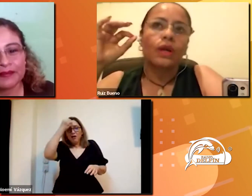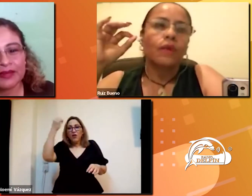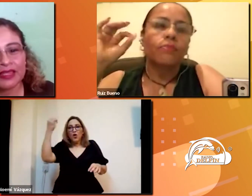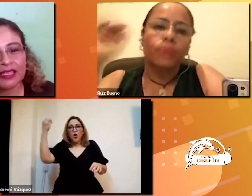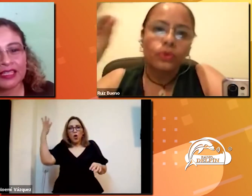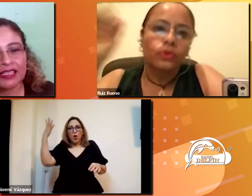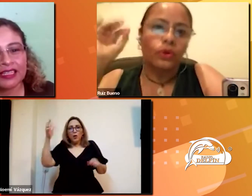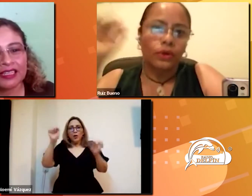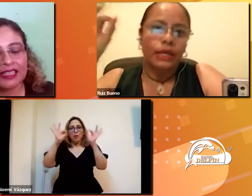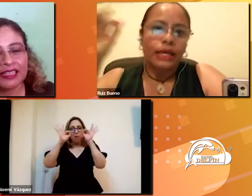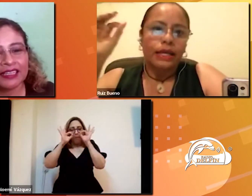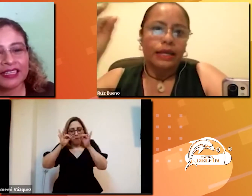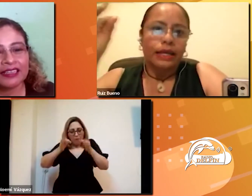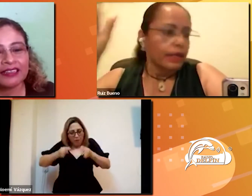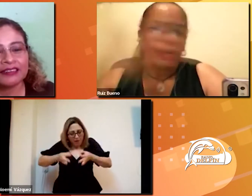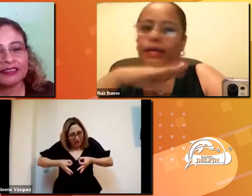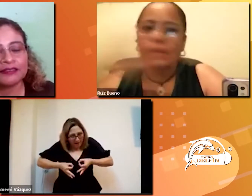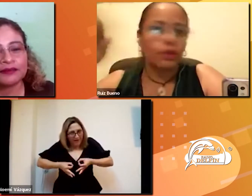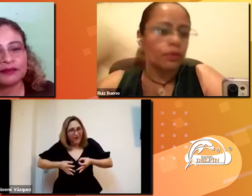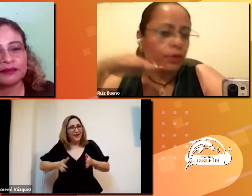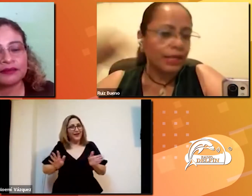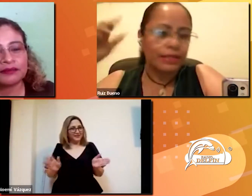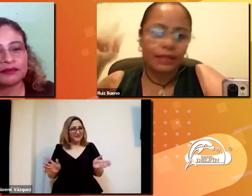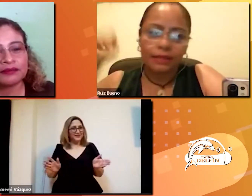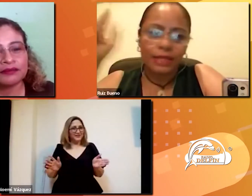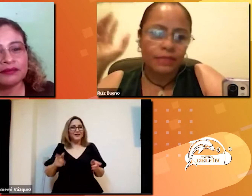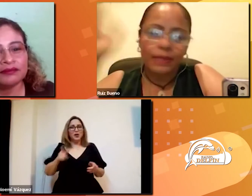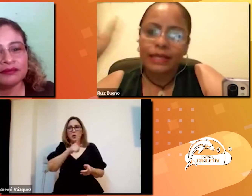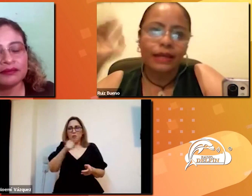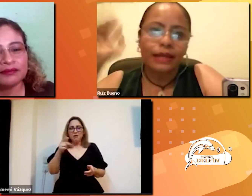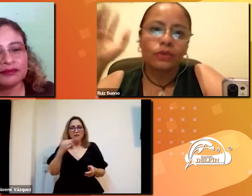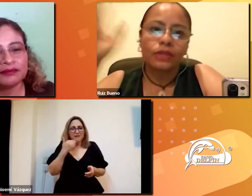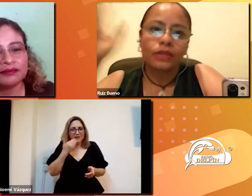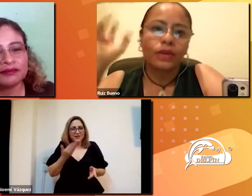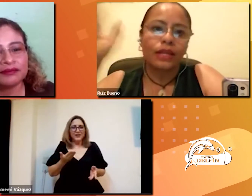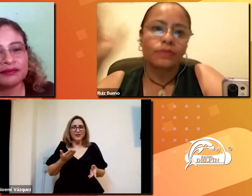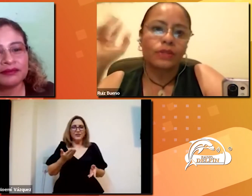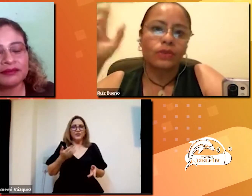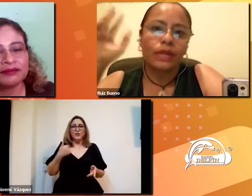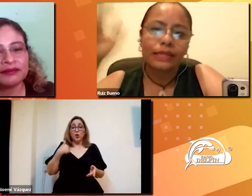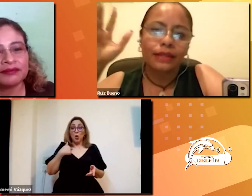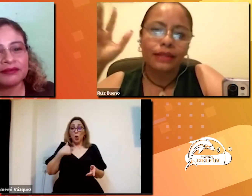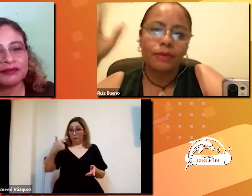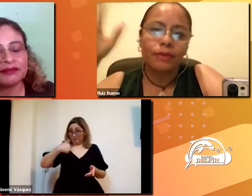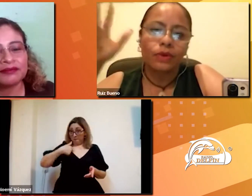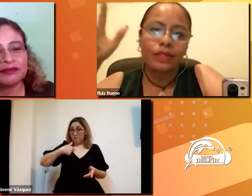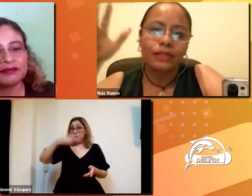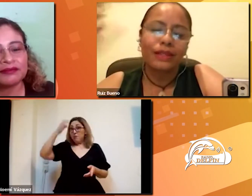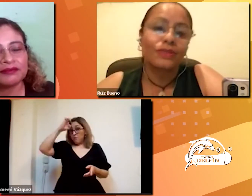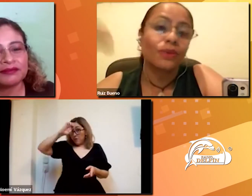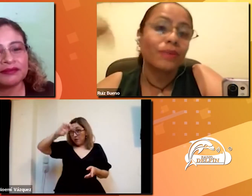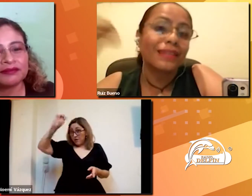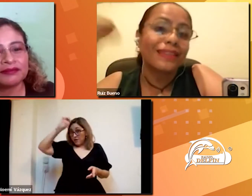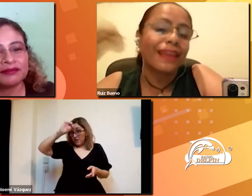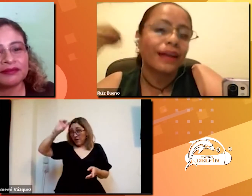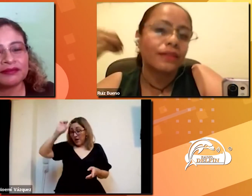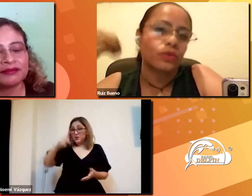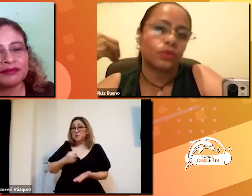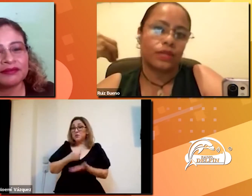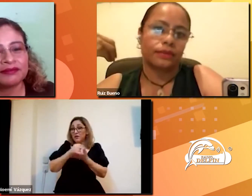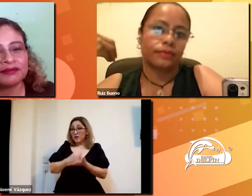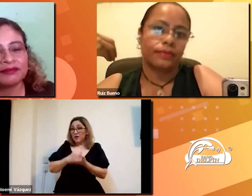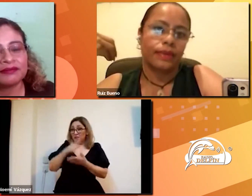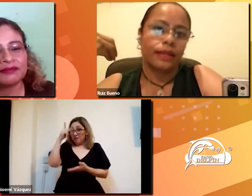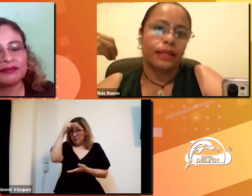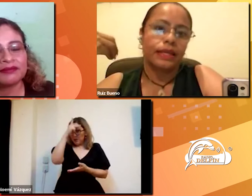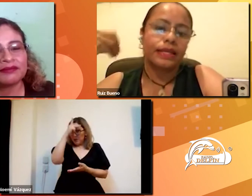un punto que yo te podría decir en mi experiencia, que he encontrado que las personas que viven con ansiedad se dejan de